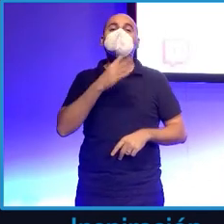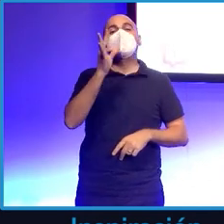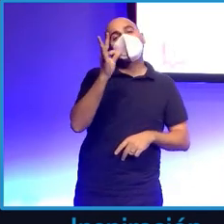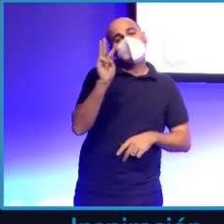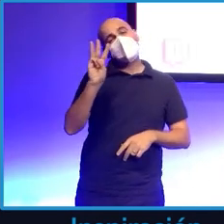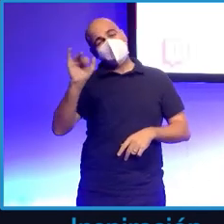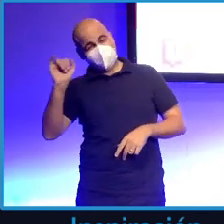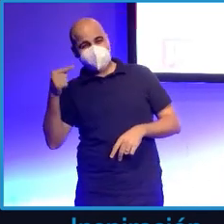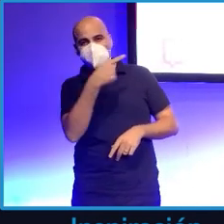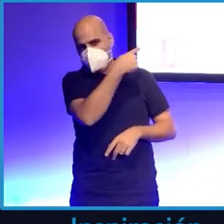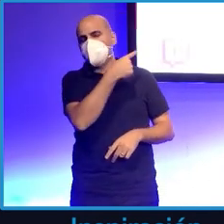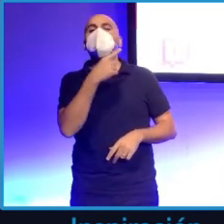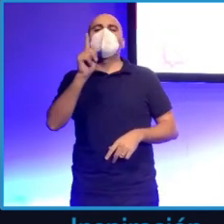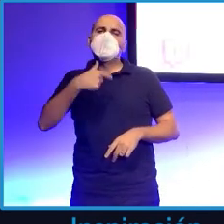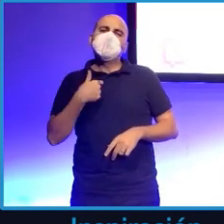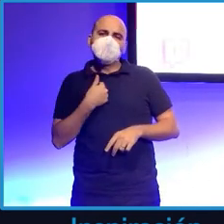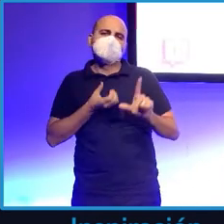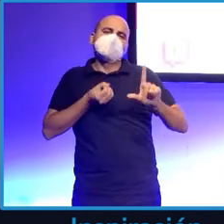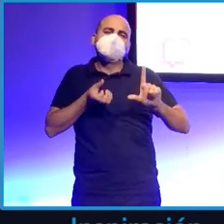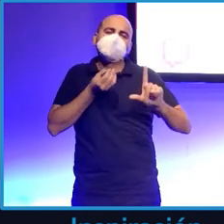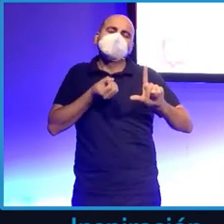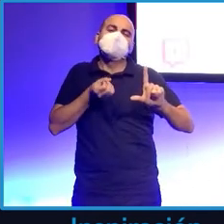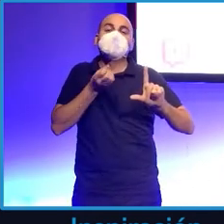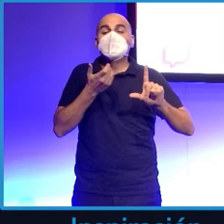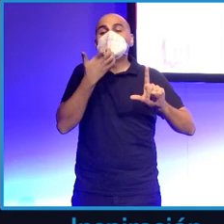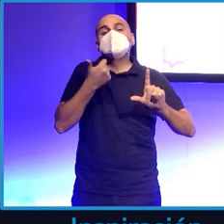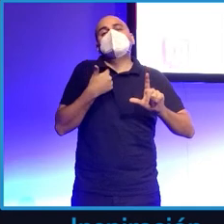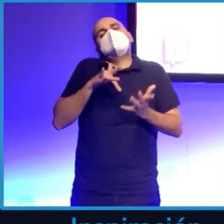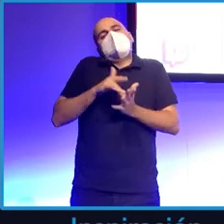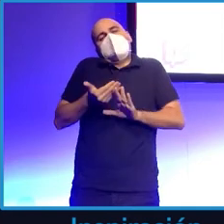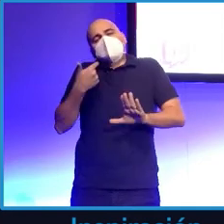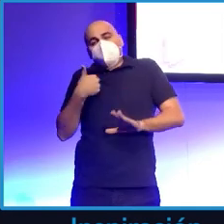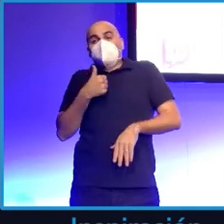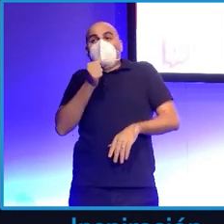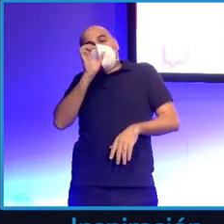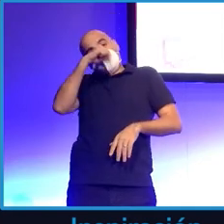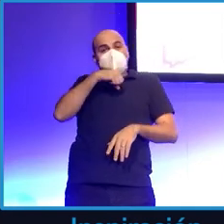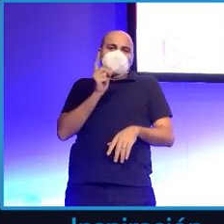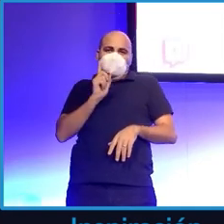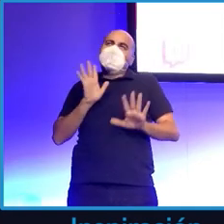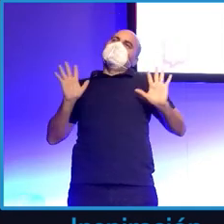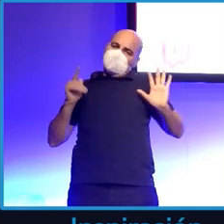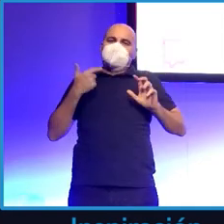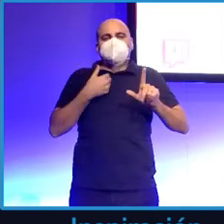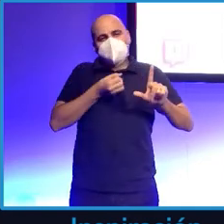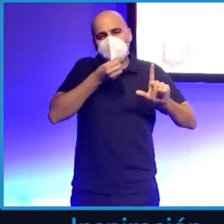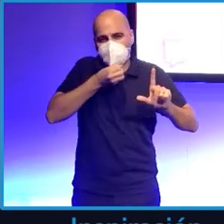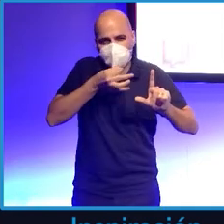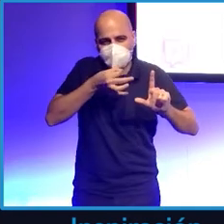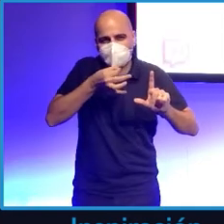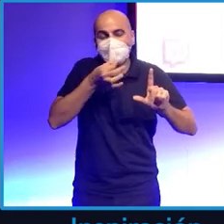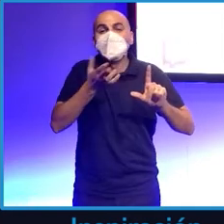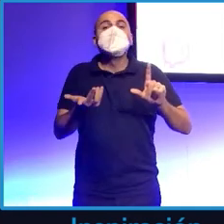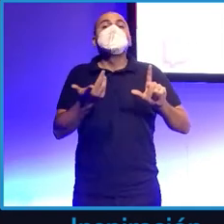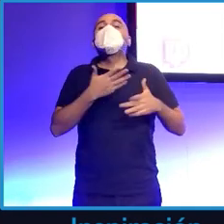que puedo y siempre los días que el día de antes 9 vídeo pues la borrachera el siguiente no mito y cualquier cosa pues si me podéis seguir en redes y hablamos que siempre contesto a